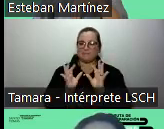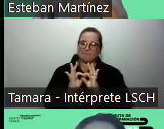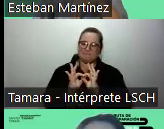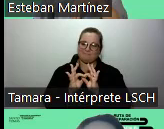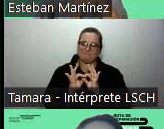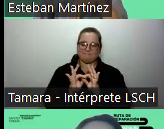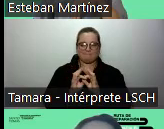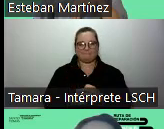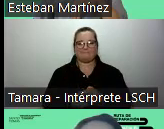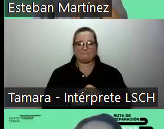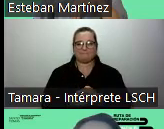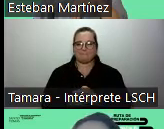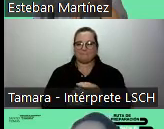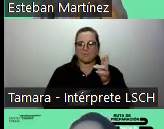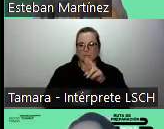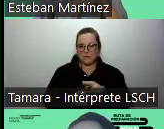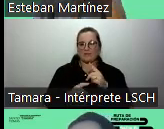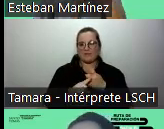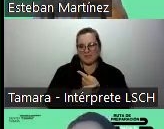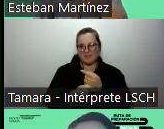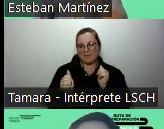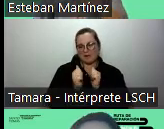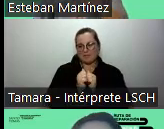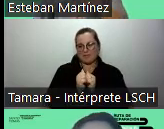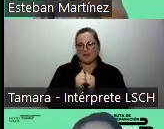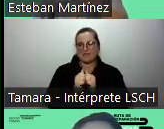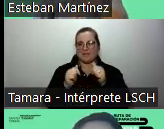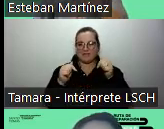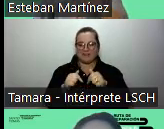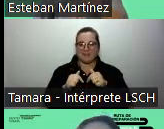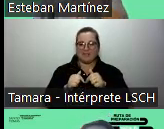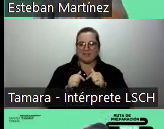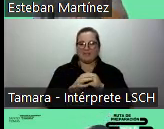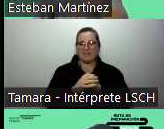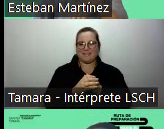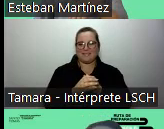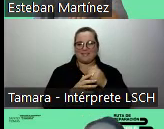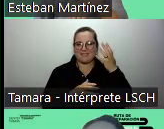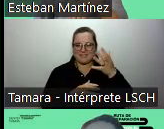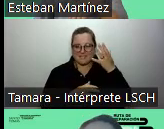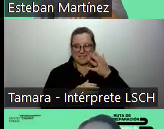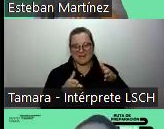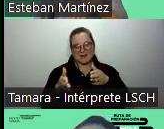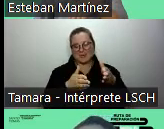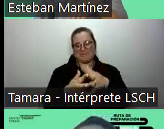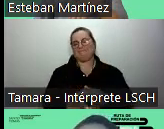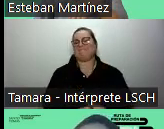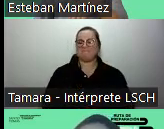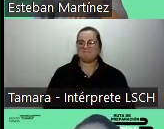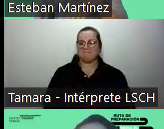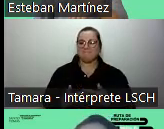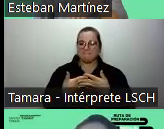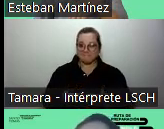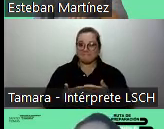nuevamente por acompañarnos en estas instancias eh durante la ruta y